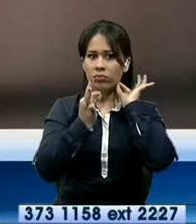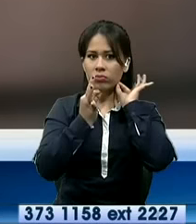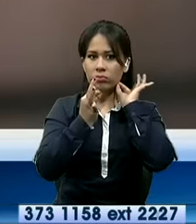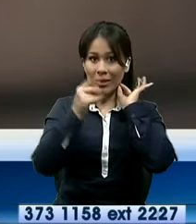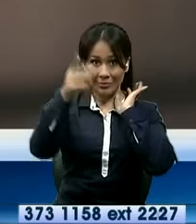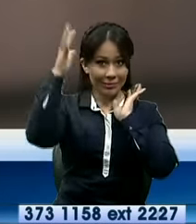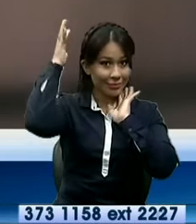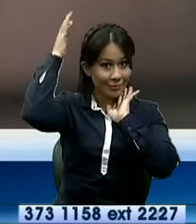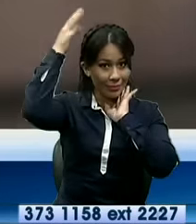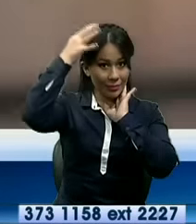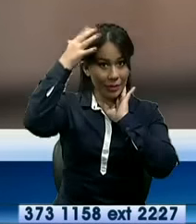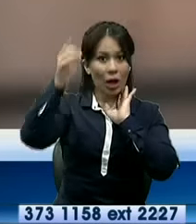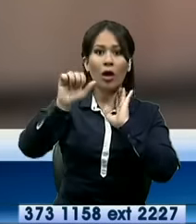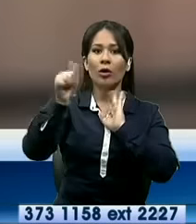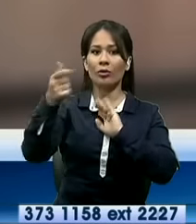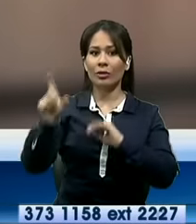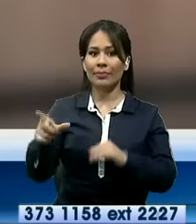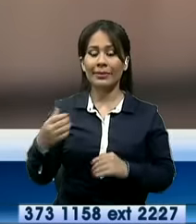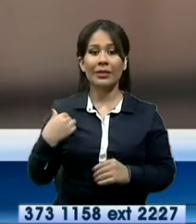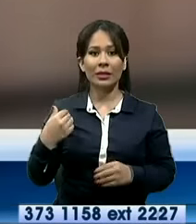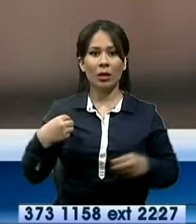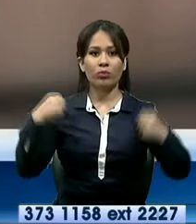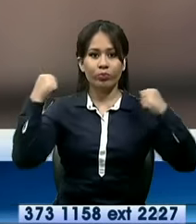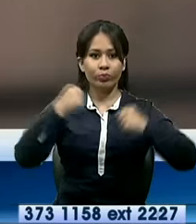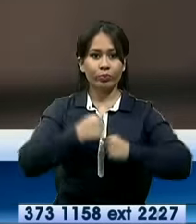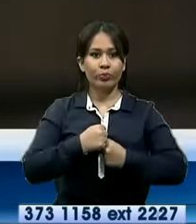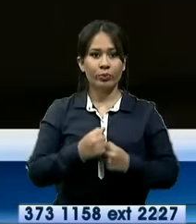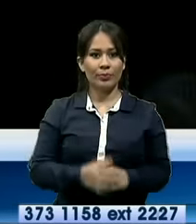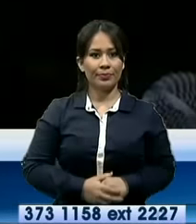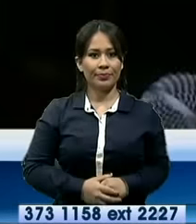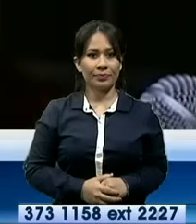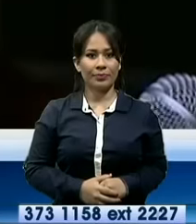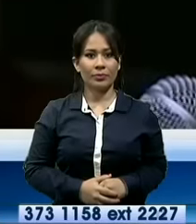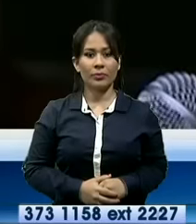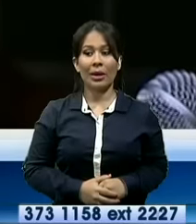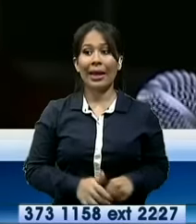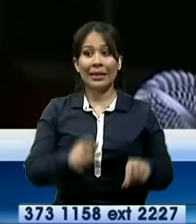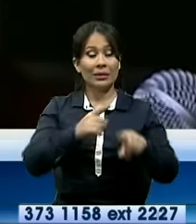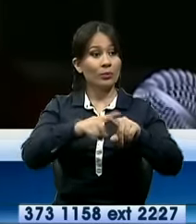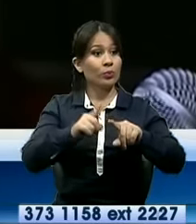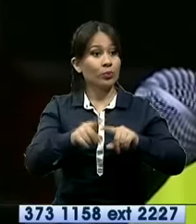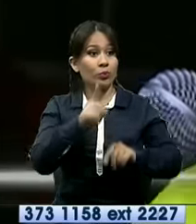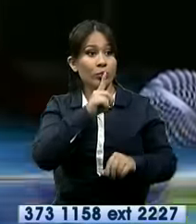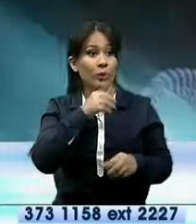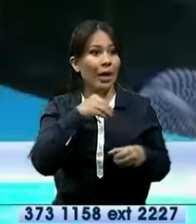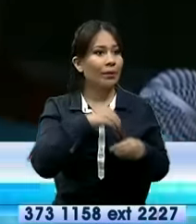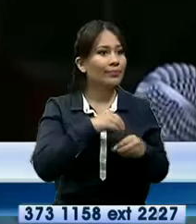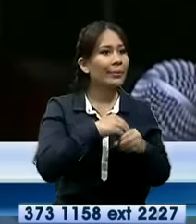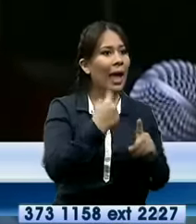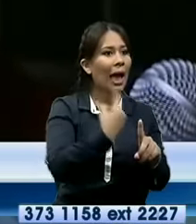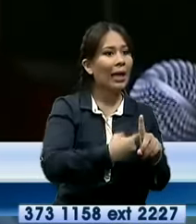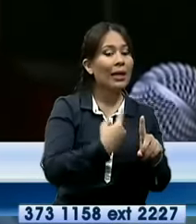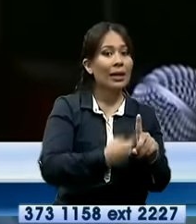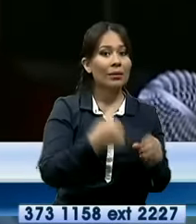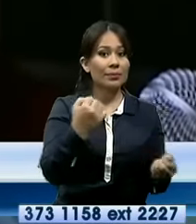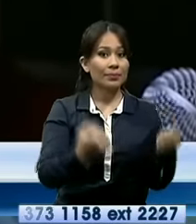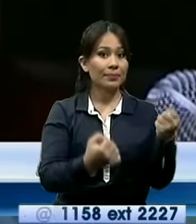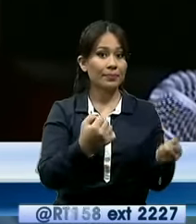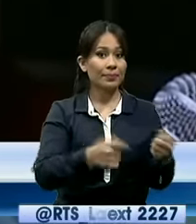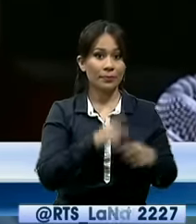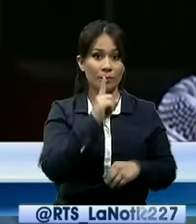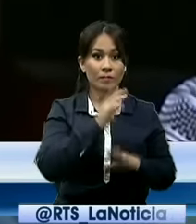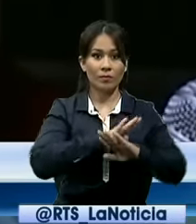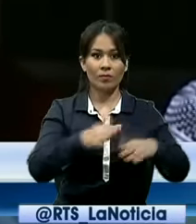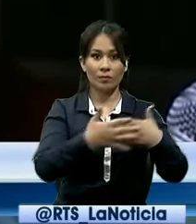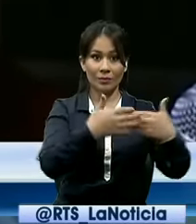casco. El otro apenas llevaba una gorra. Para cometer sus ilícitos alquilaban vehículos. Uno de esos vehículos fue